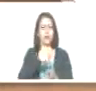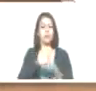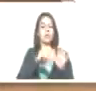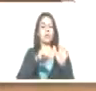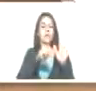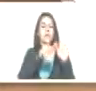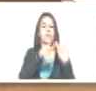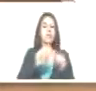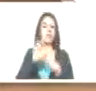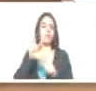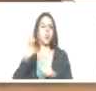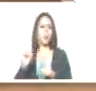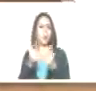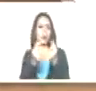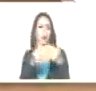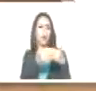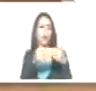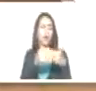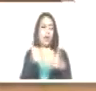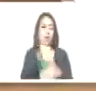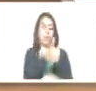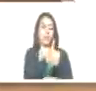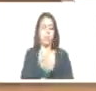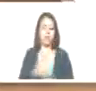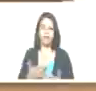7.50 bolívares por dólar.